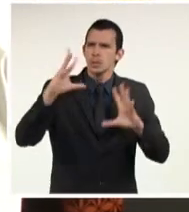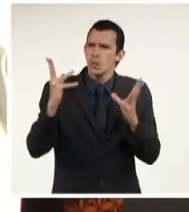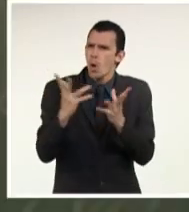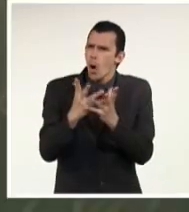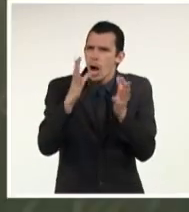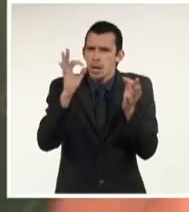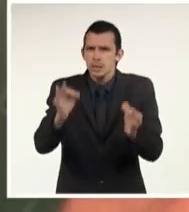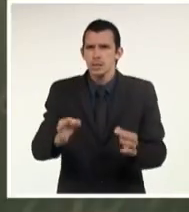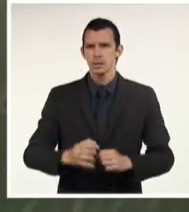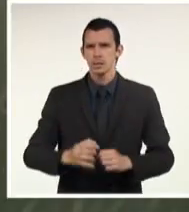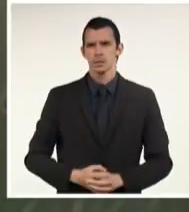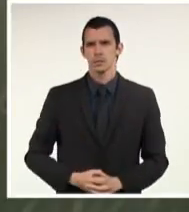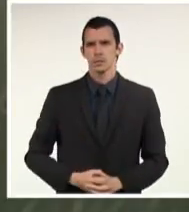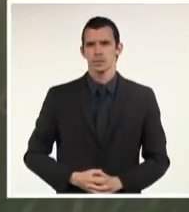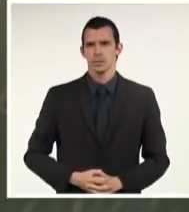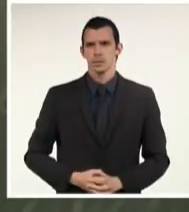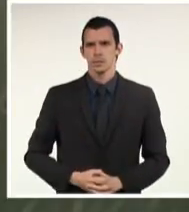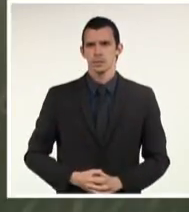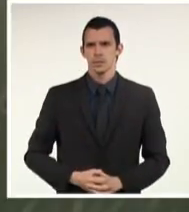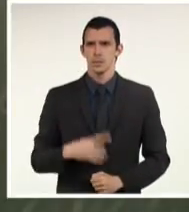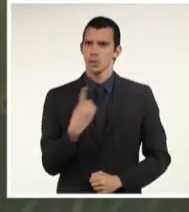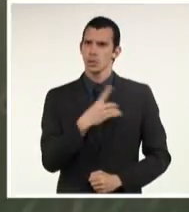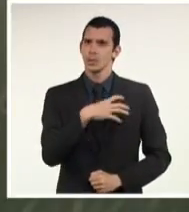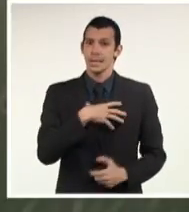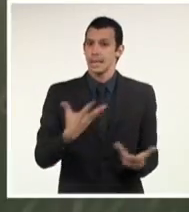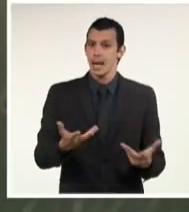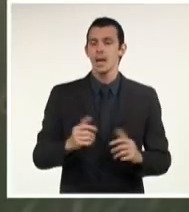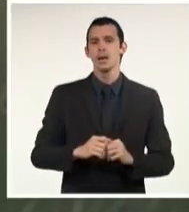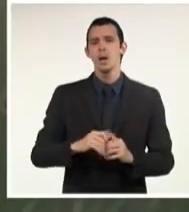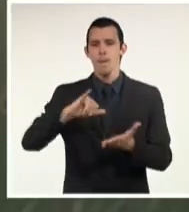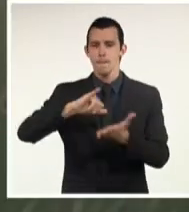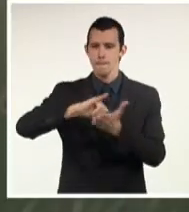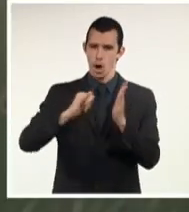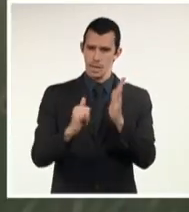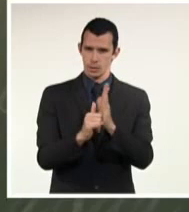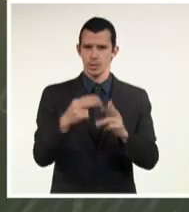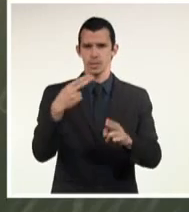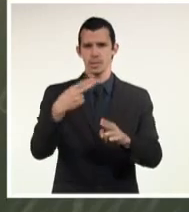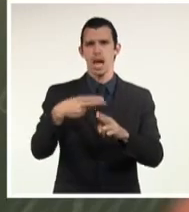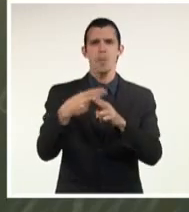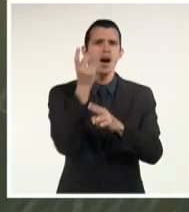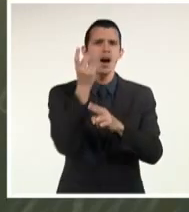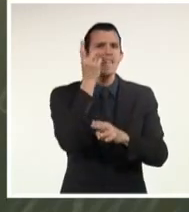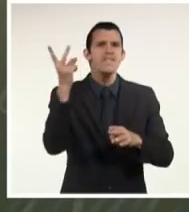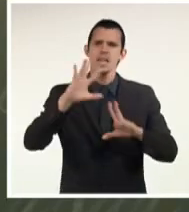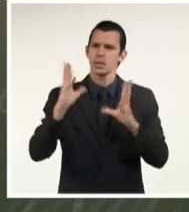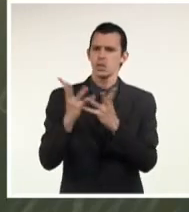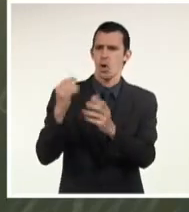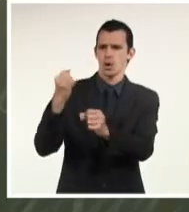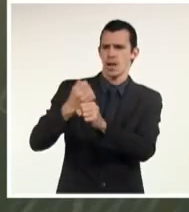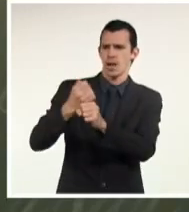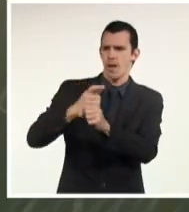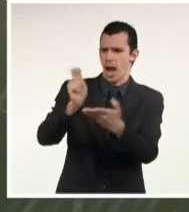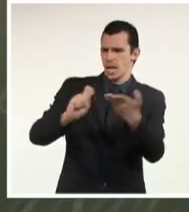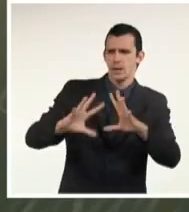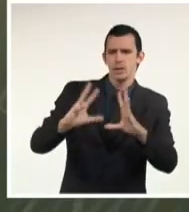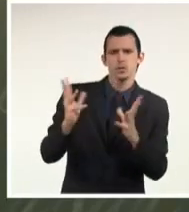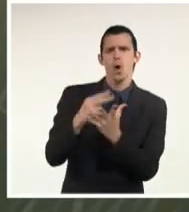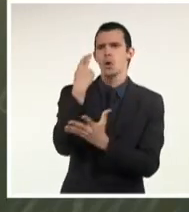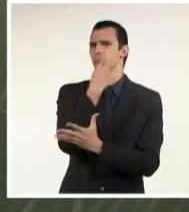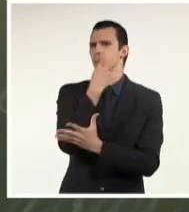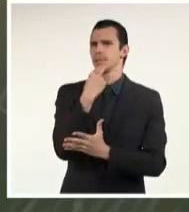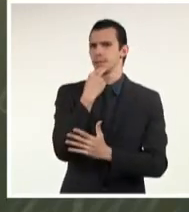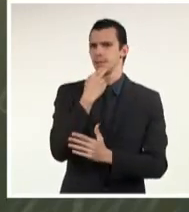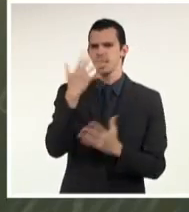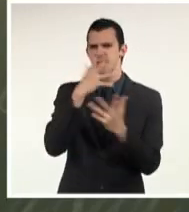Martí. Contamos con un proyecto de grupo que se llama Vida y Obra de José Martí, que la imparte incluso un papá de